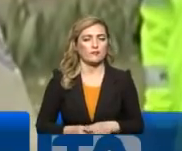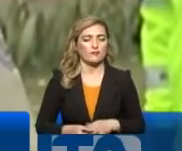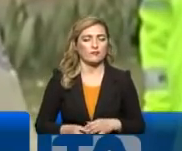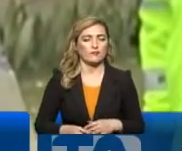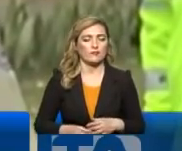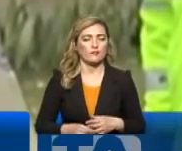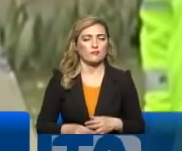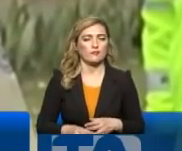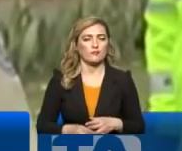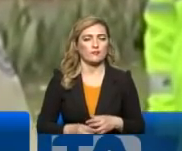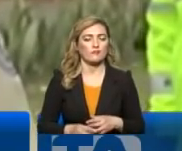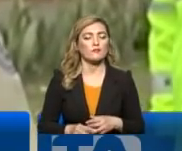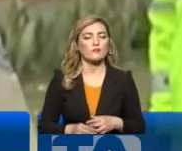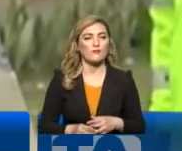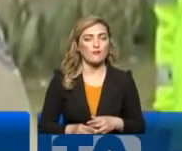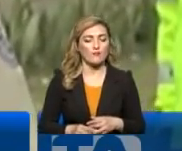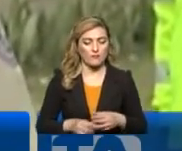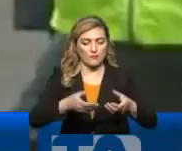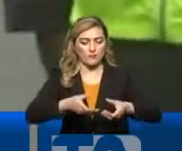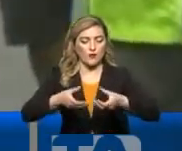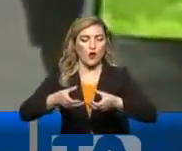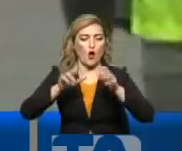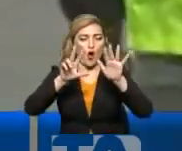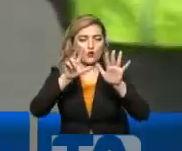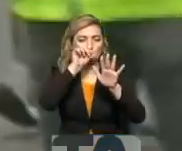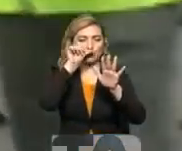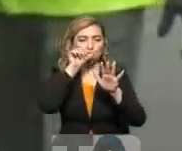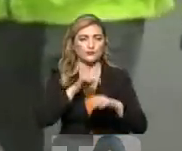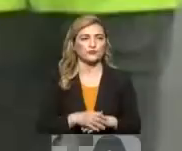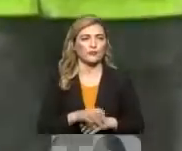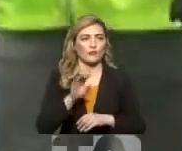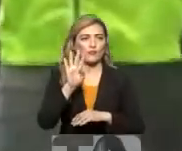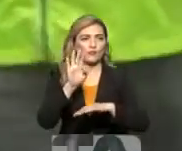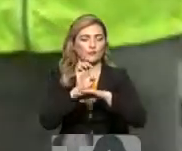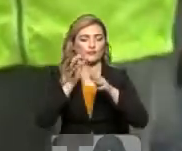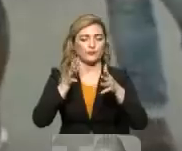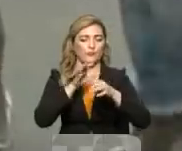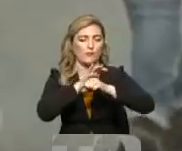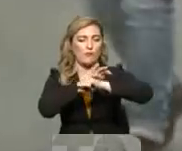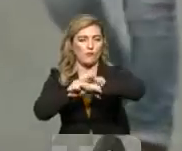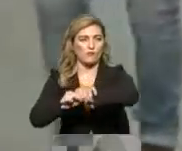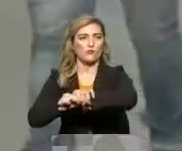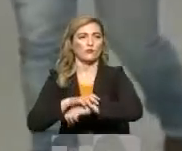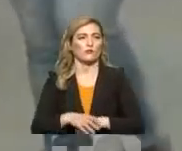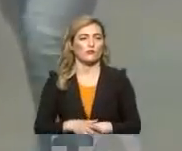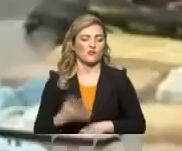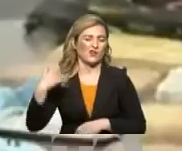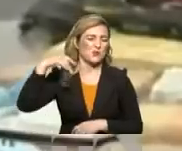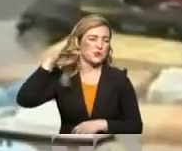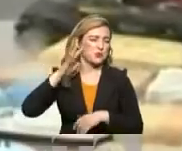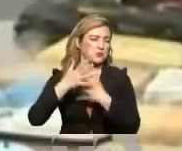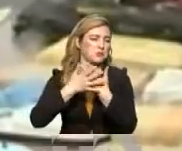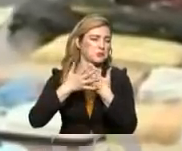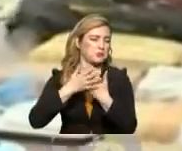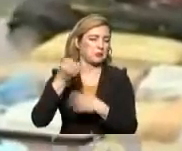con las 8 bloques de esta sustancia. Los 4 ciudadanos ecuatorianos detenidos cuentan con varios